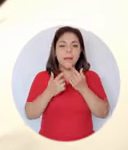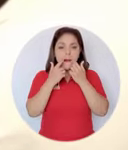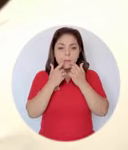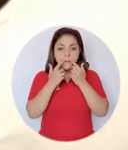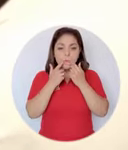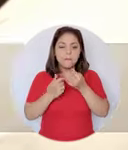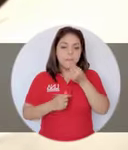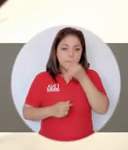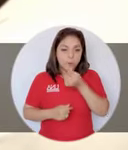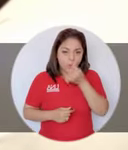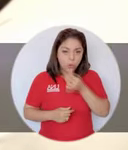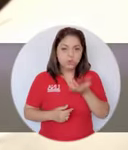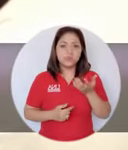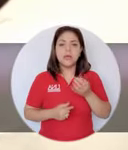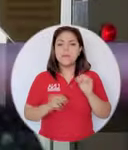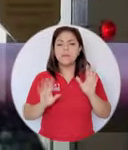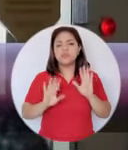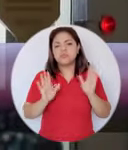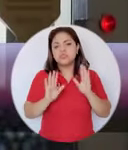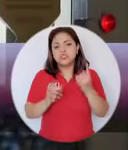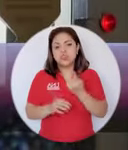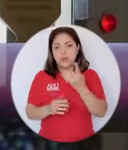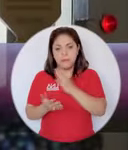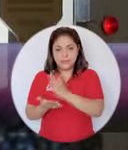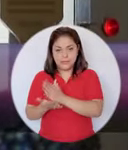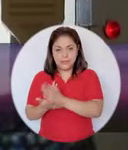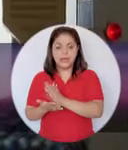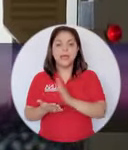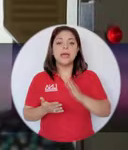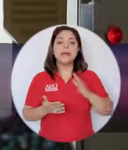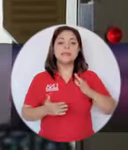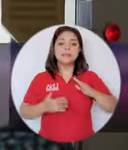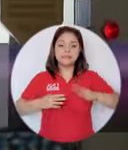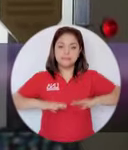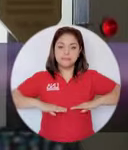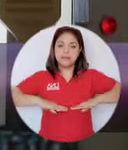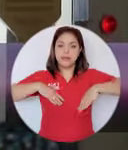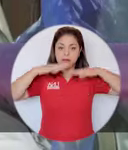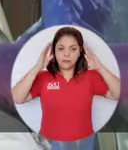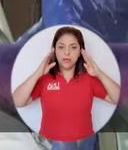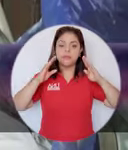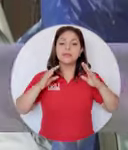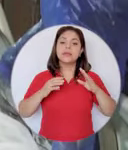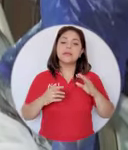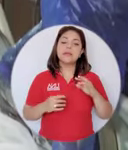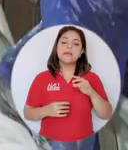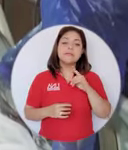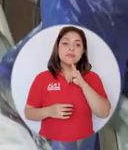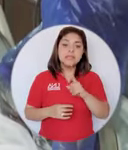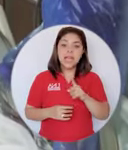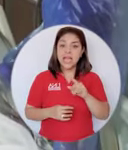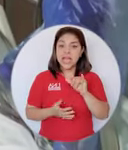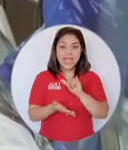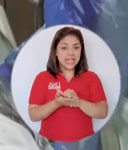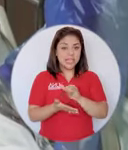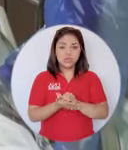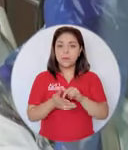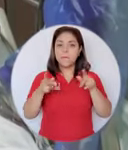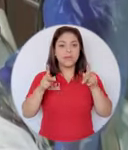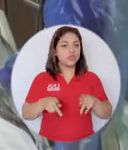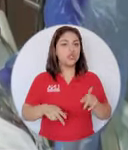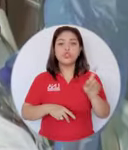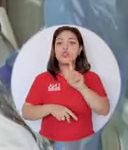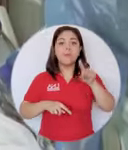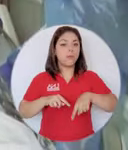presencia de moquera, por ejemplo, pero no más allá que esto, vía respiratoria superior. No, el paciente con esto no debería de